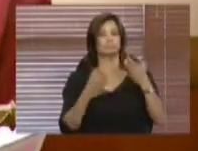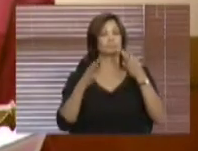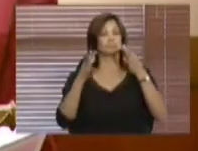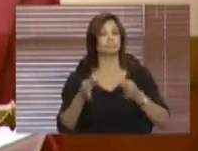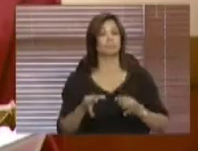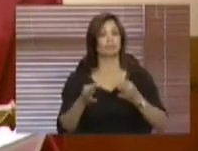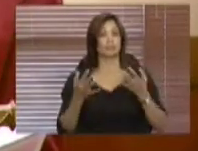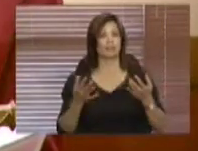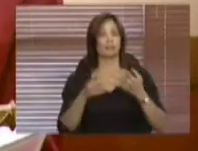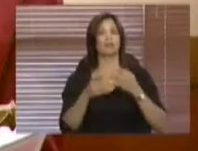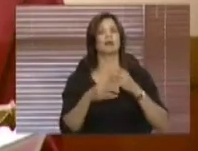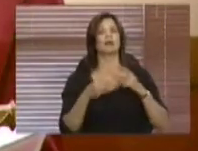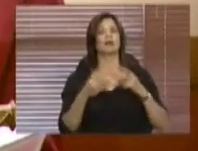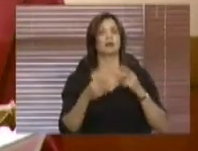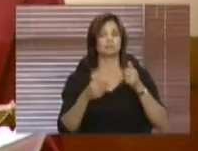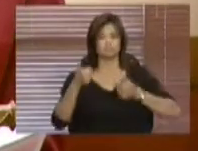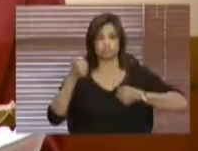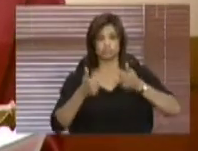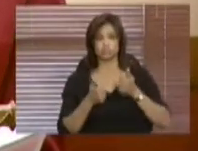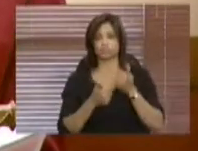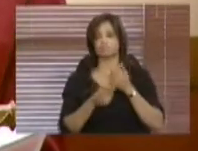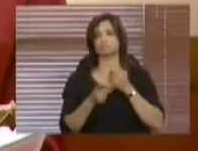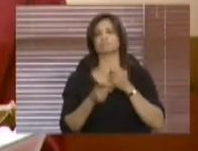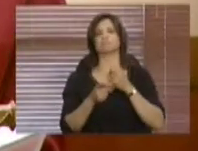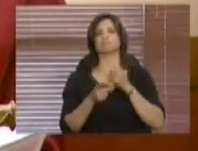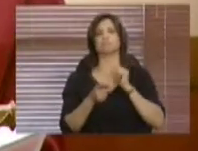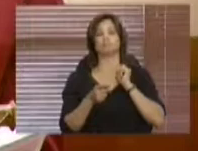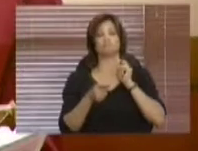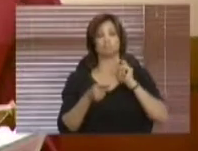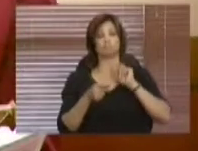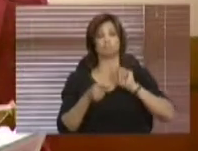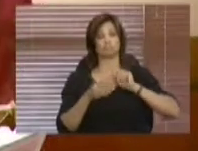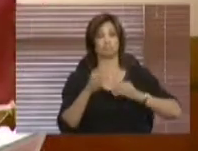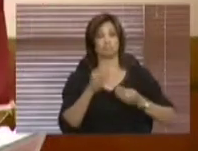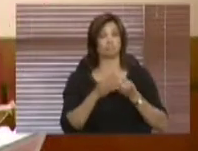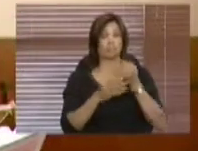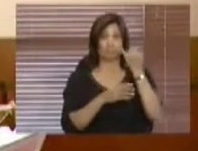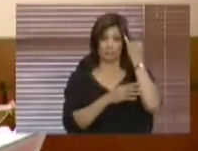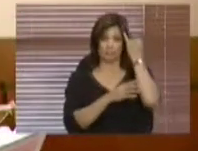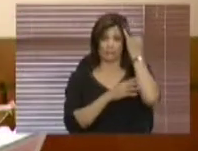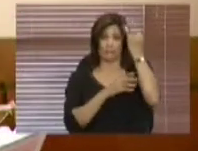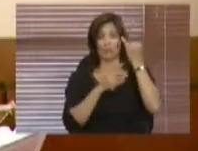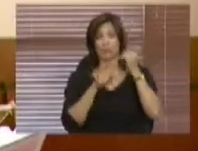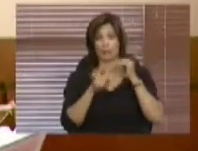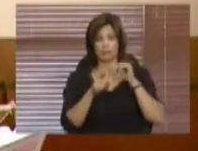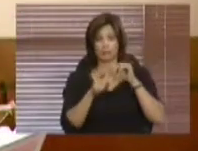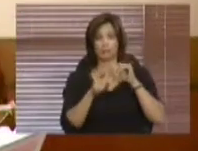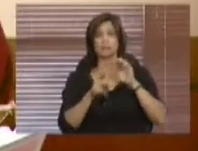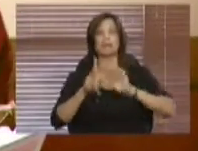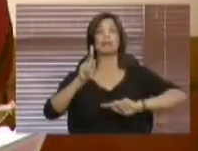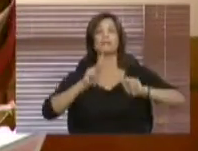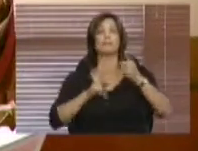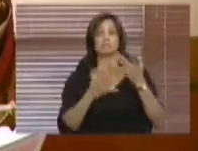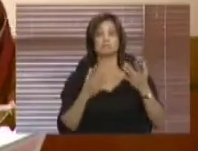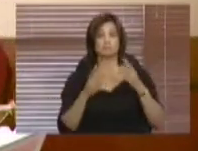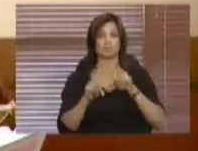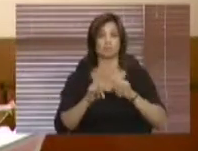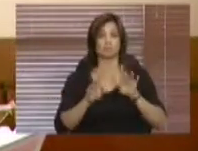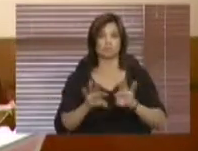decisiones en base a dudas o sospechas que surjan únicamente en la mente de los críticos, sino que es